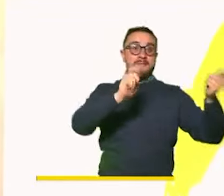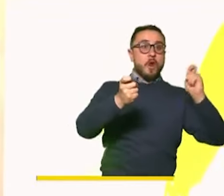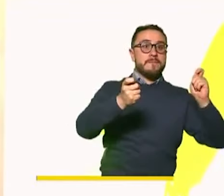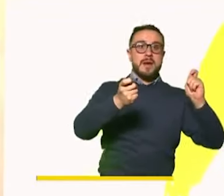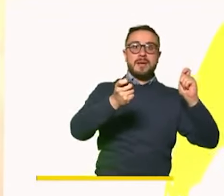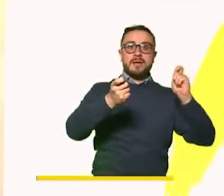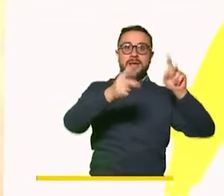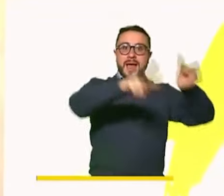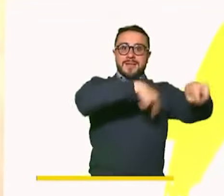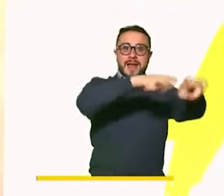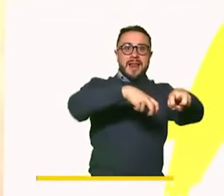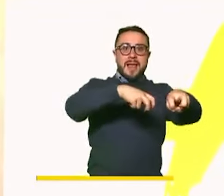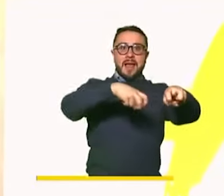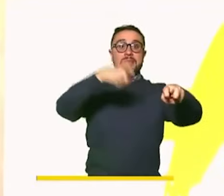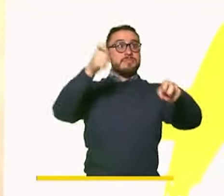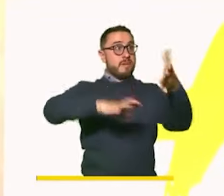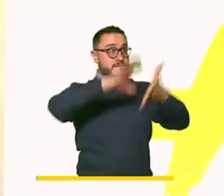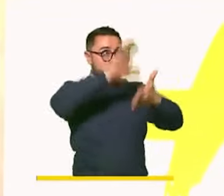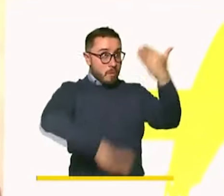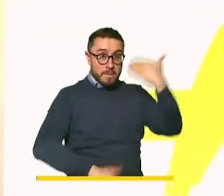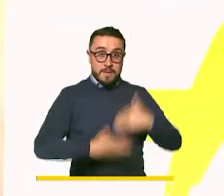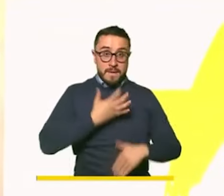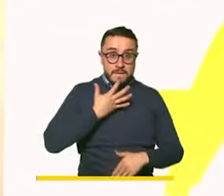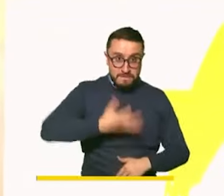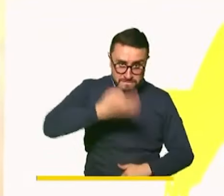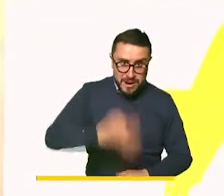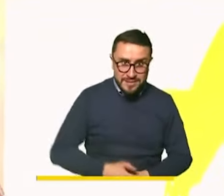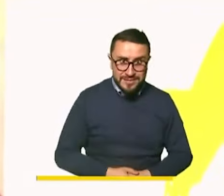agraria. ¡Mamola!